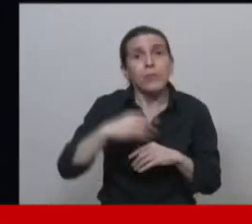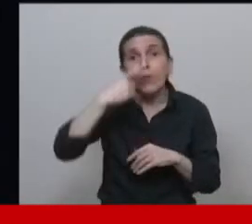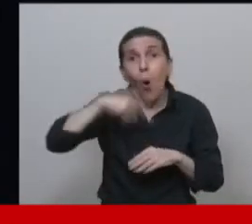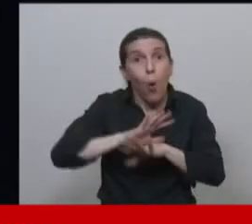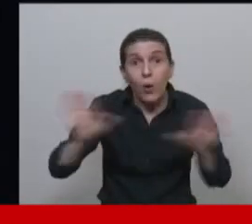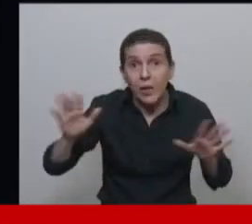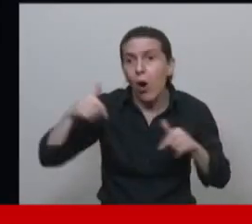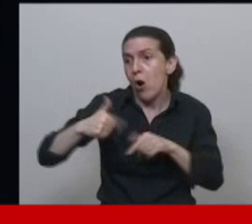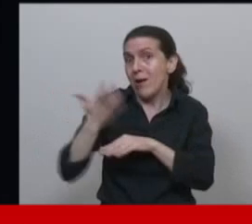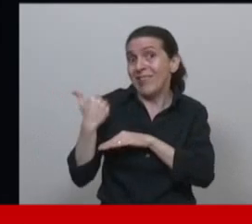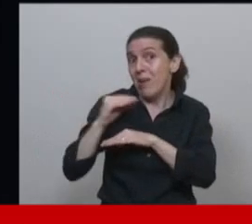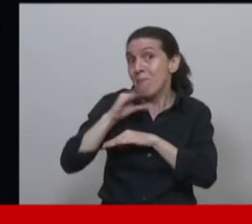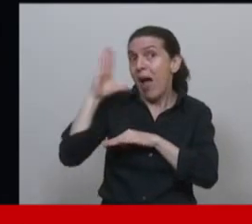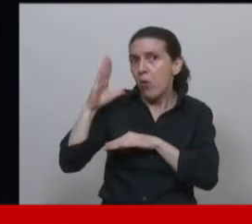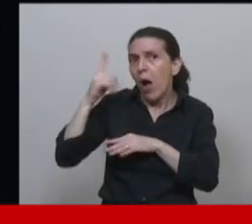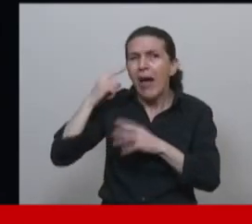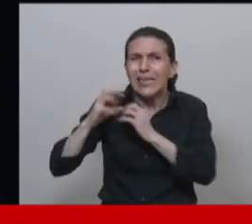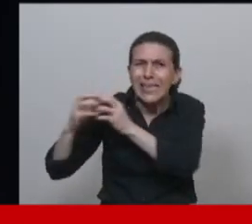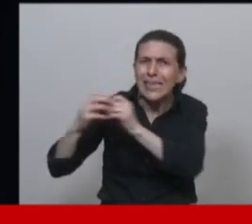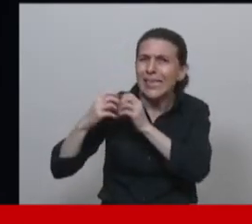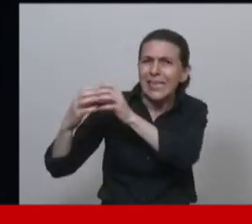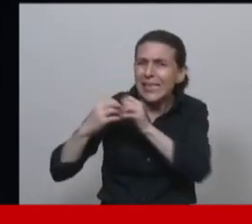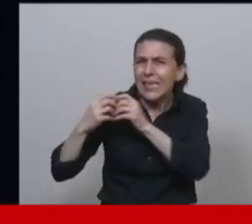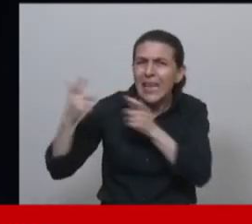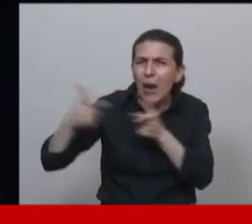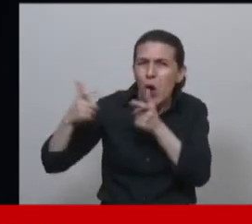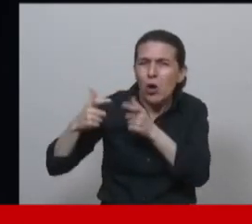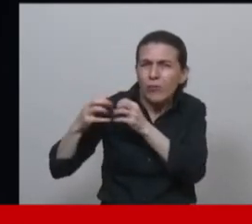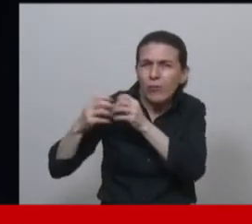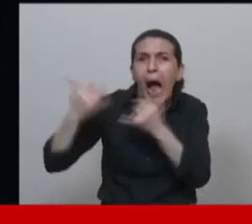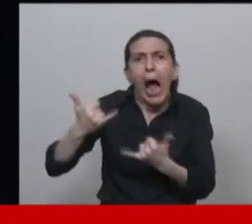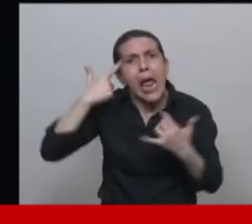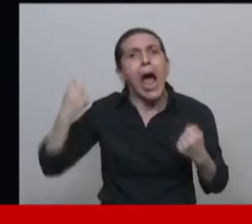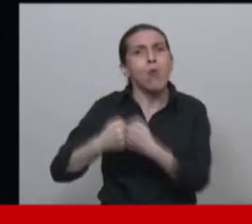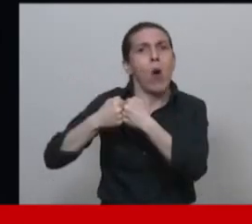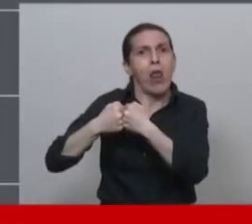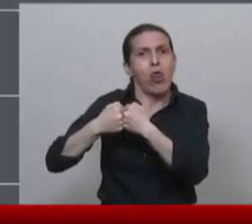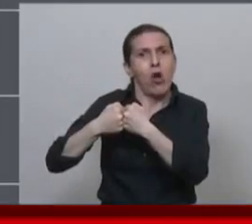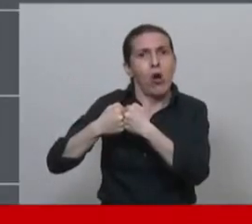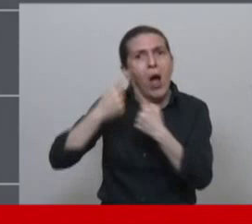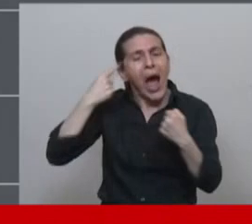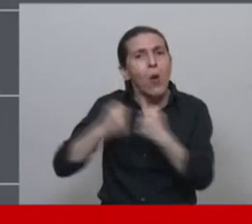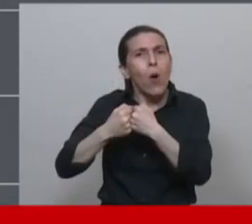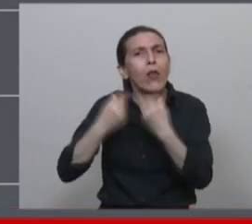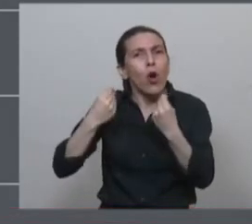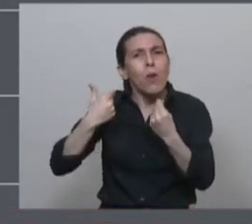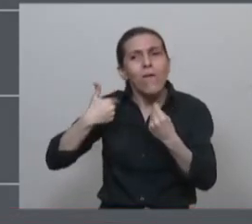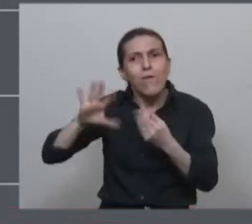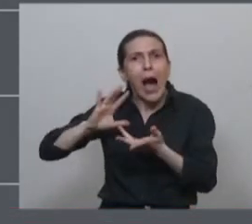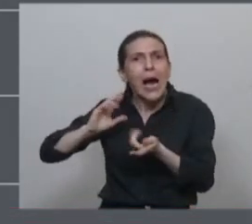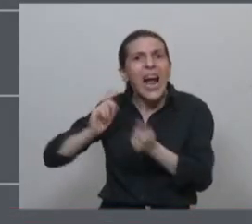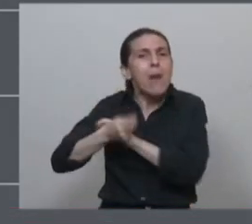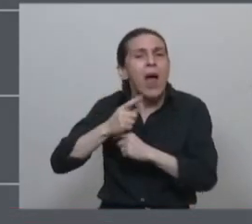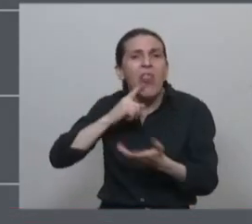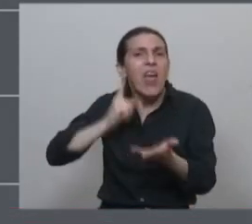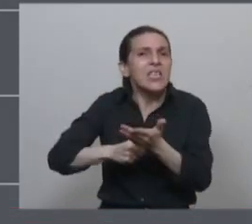Finalmente, esta madrugada llegamos a un acuerdo y lo que ocurre es que cambiamos, esto es un proceso, dimos un paso